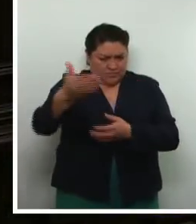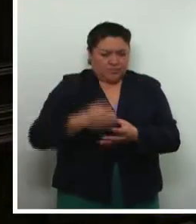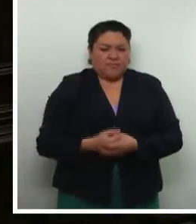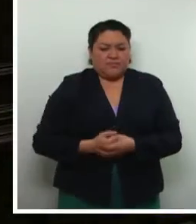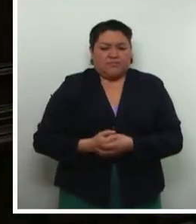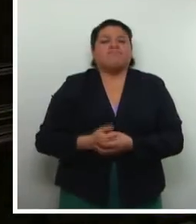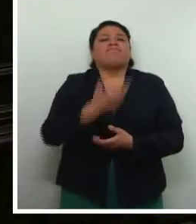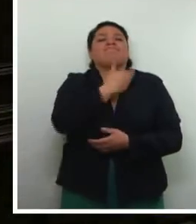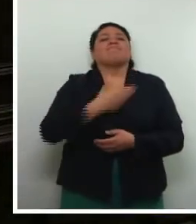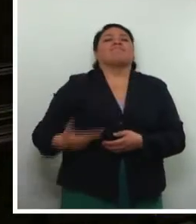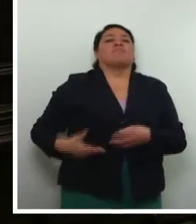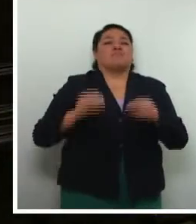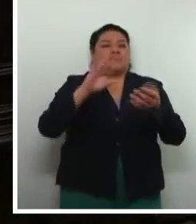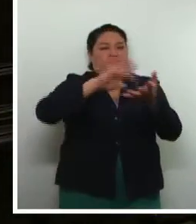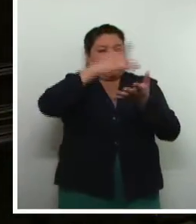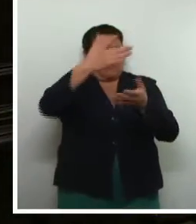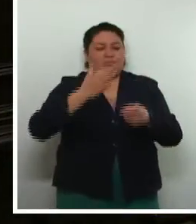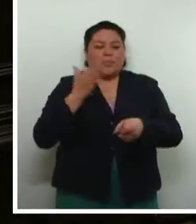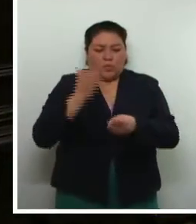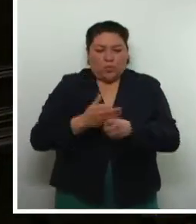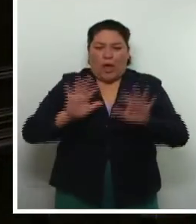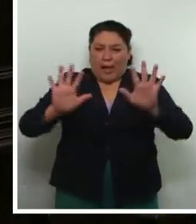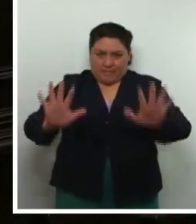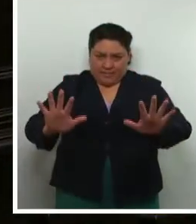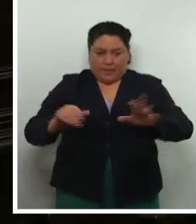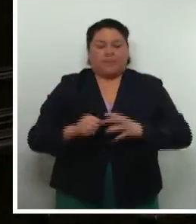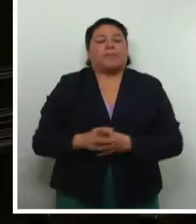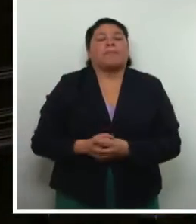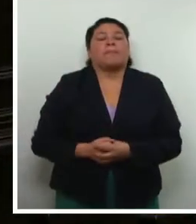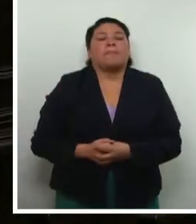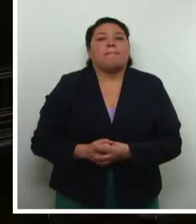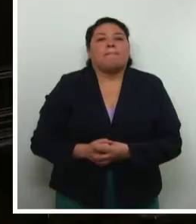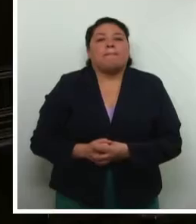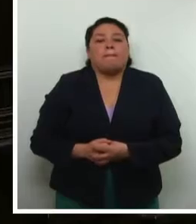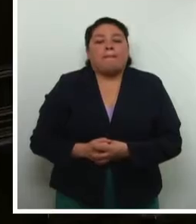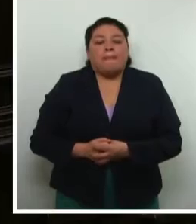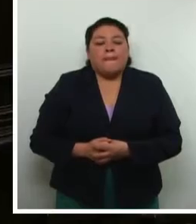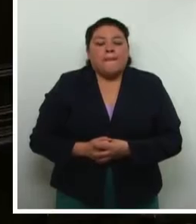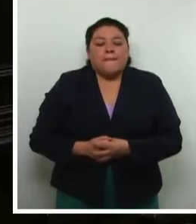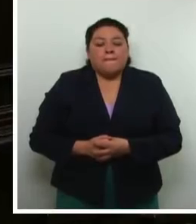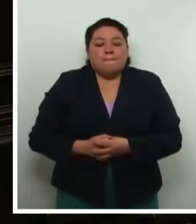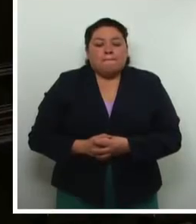Gracias, presidente. A ver, en primer lugar, esta